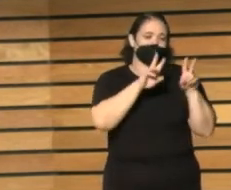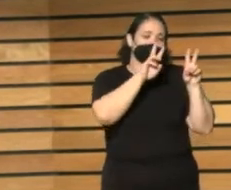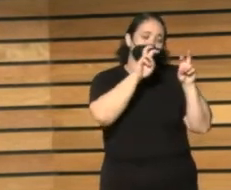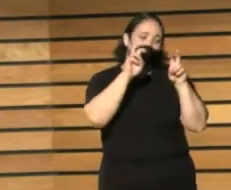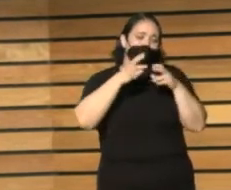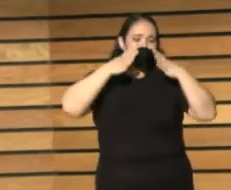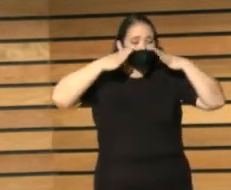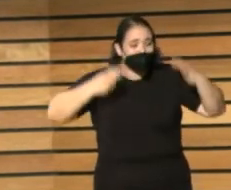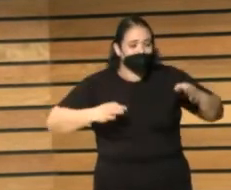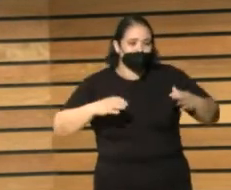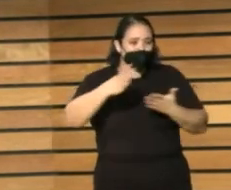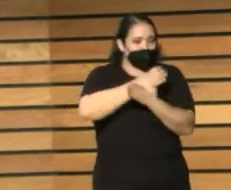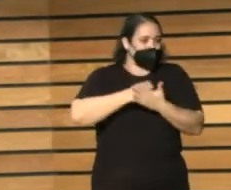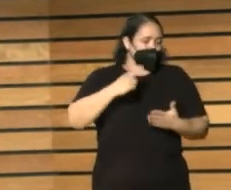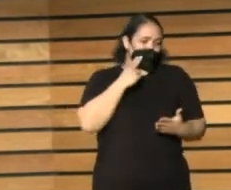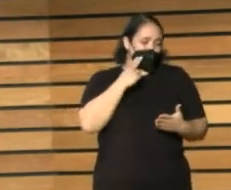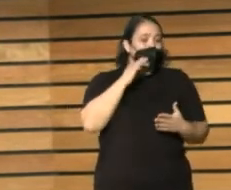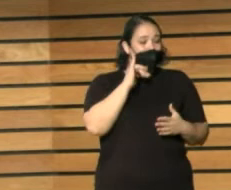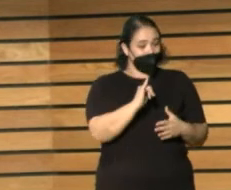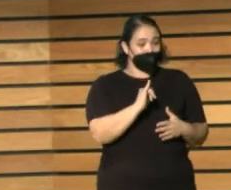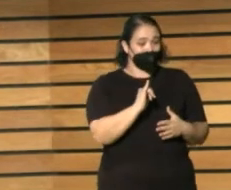creo que es real que es un miedo real que está ahí